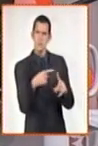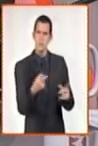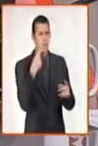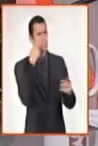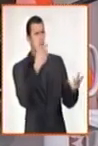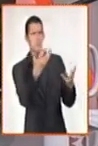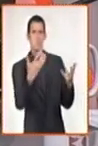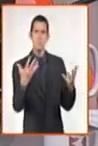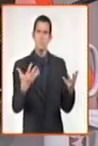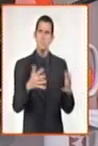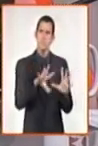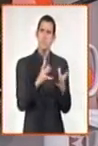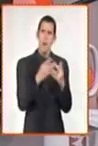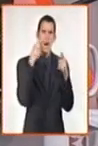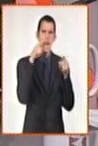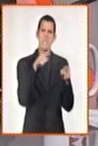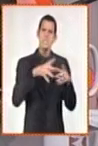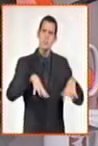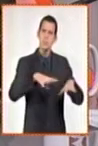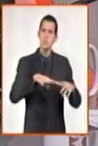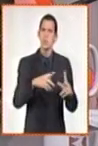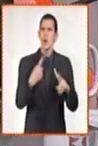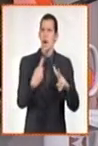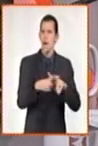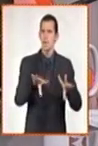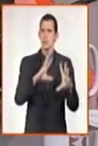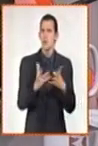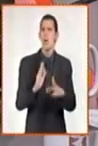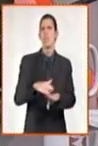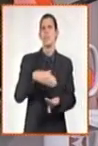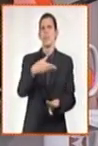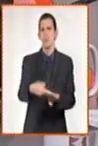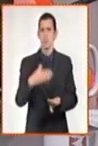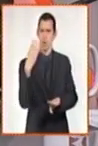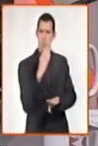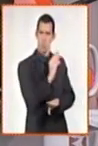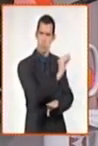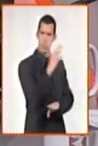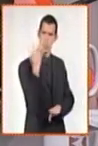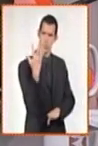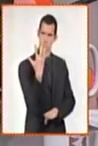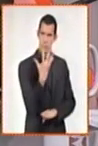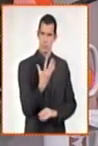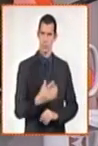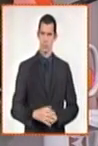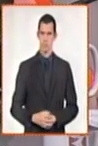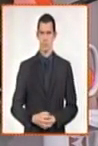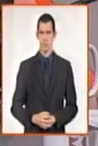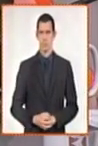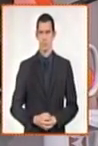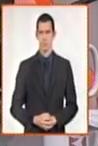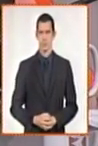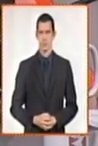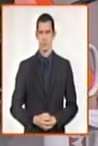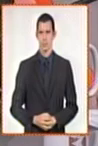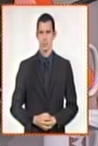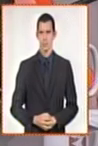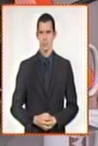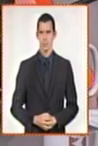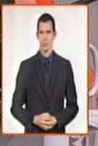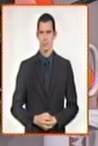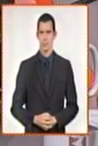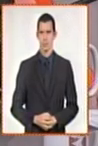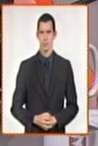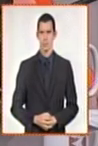para valorar in situ las condiciones en que quedó la Isla de la Juventud y todo el trabajo de